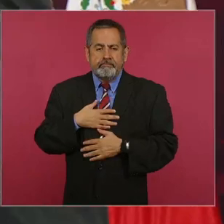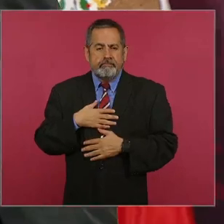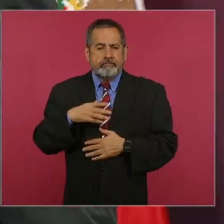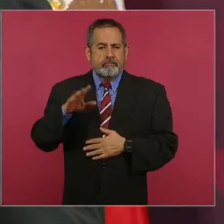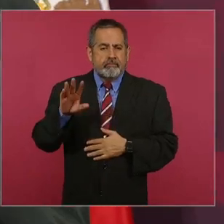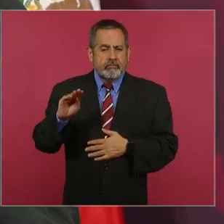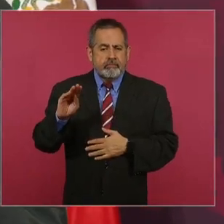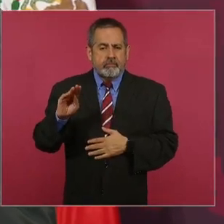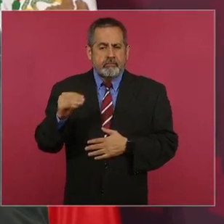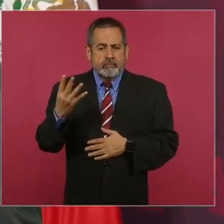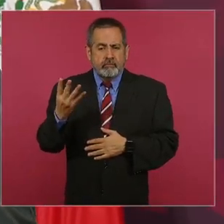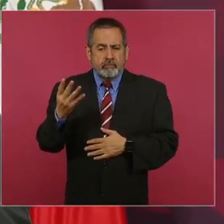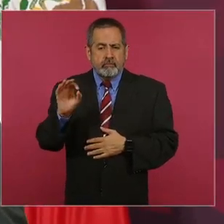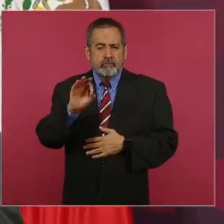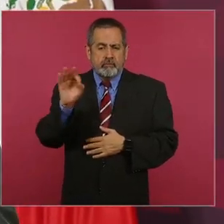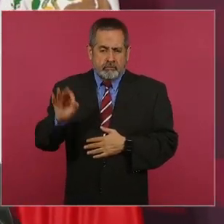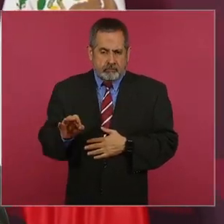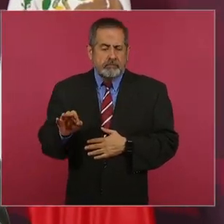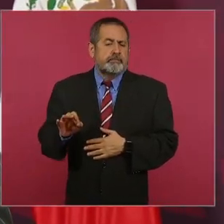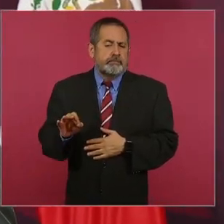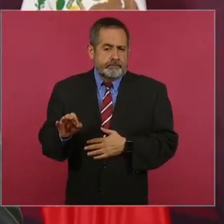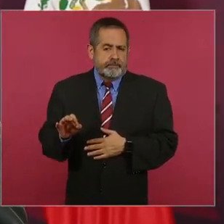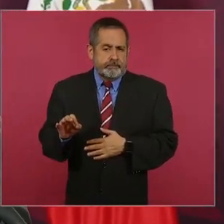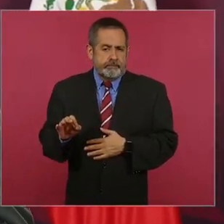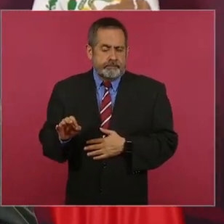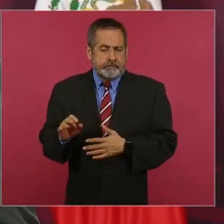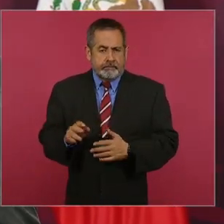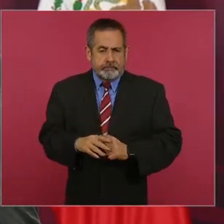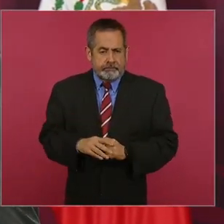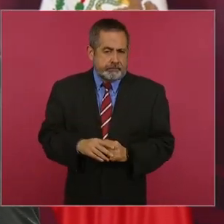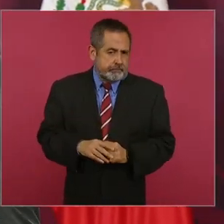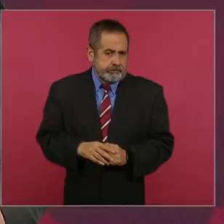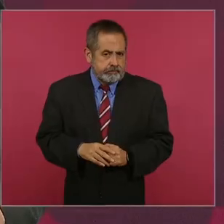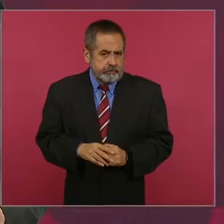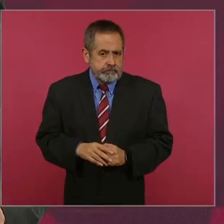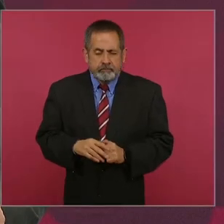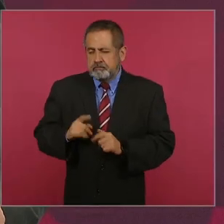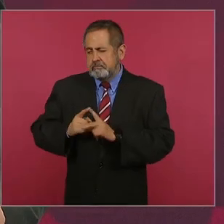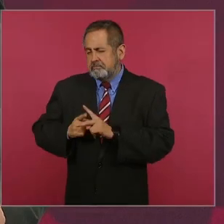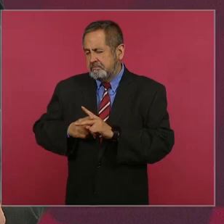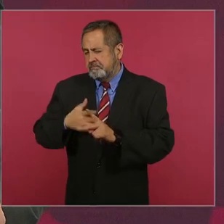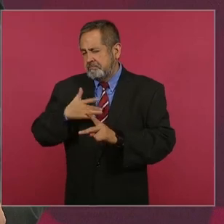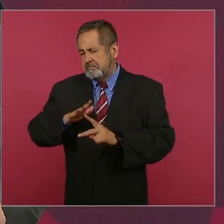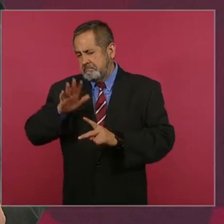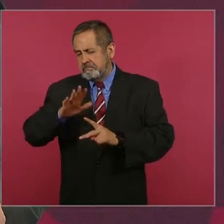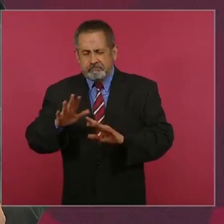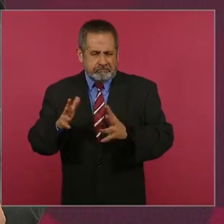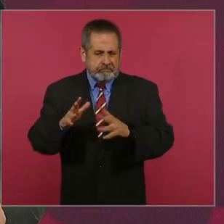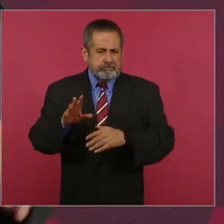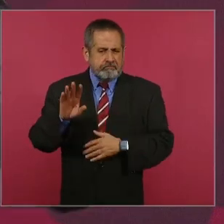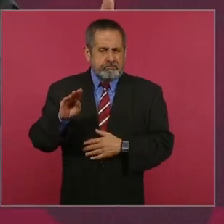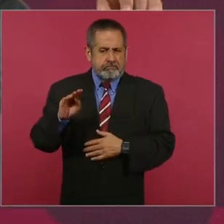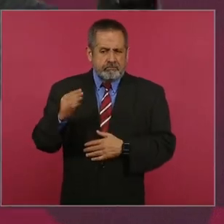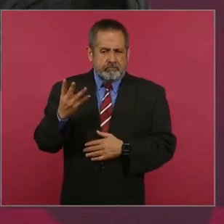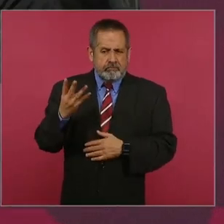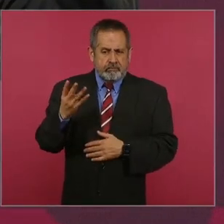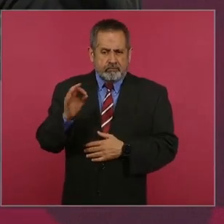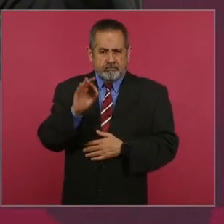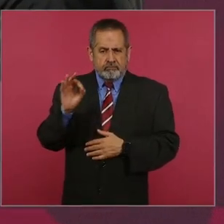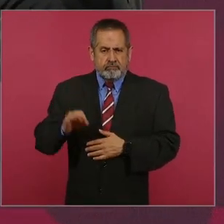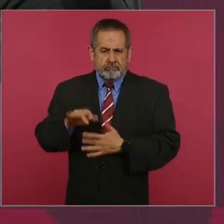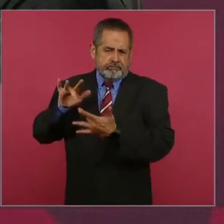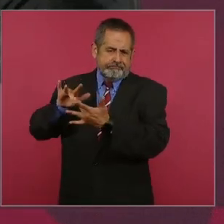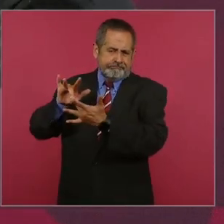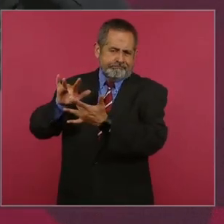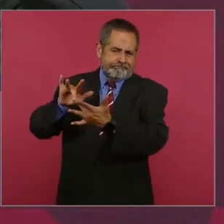94% eso es lo que estimamos estimamos como mínimo dejar de conexión de